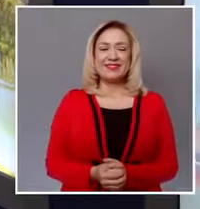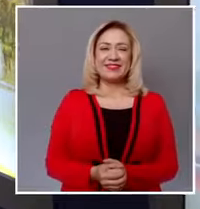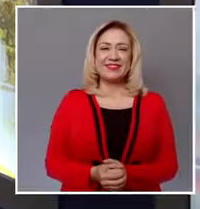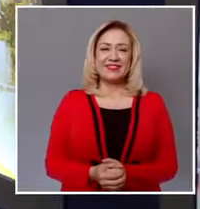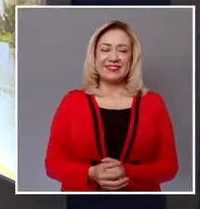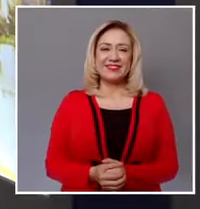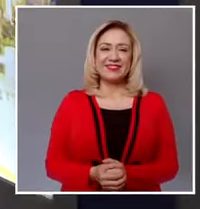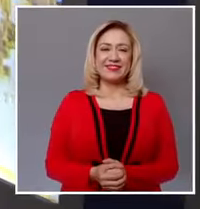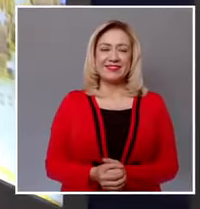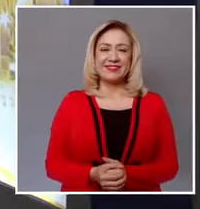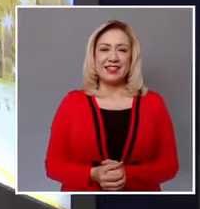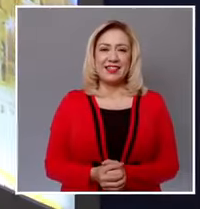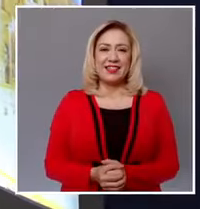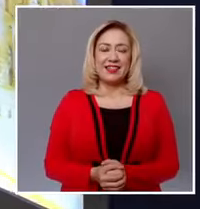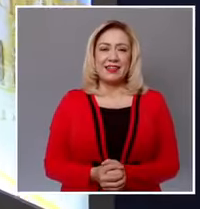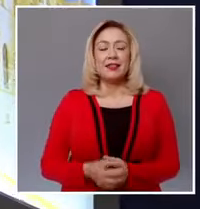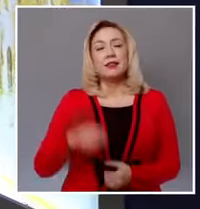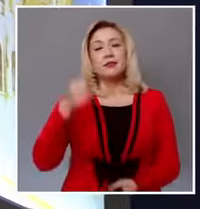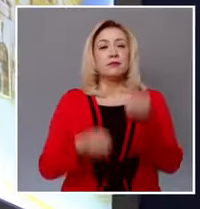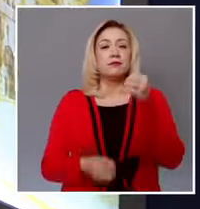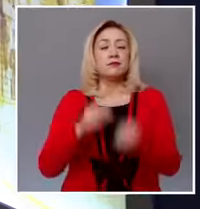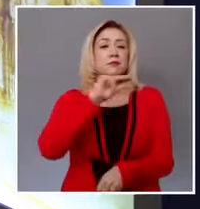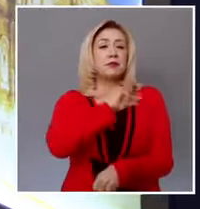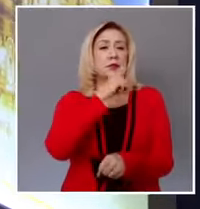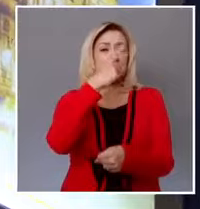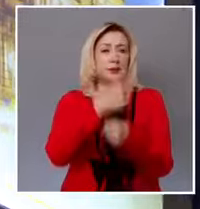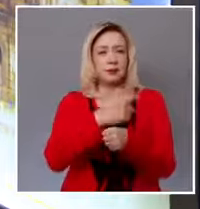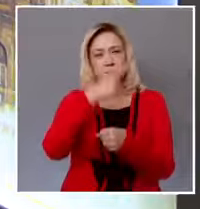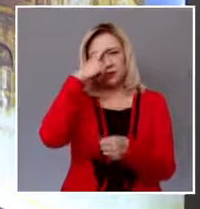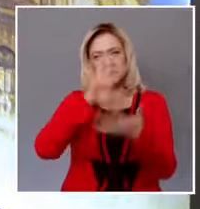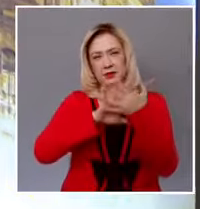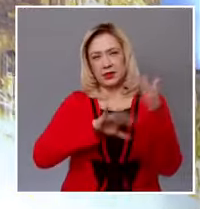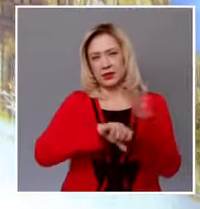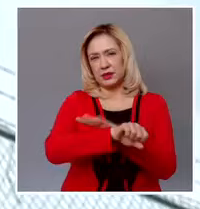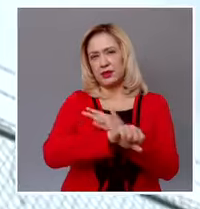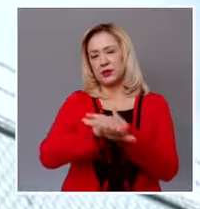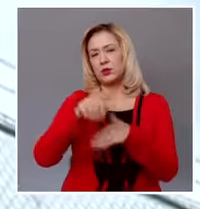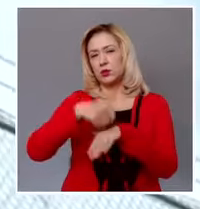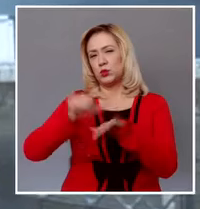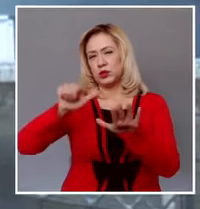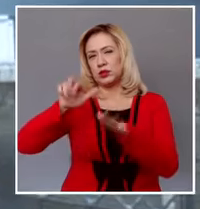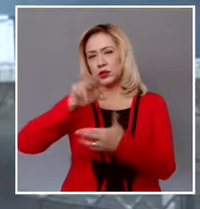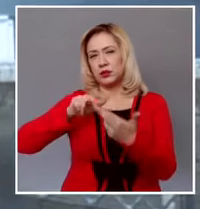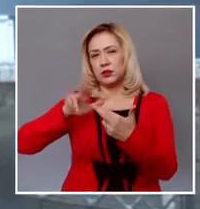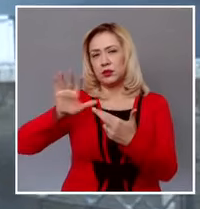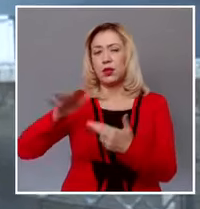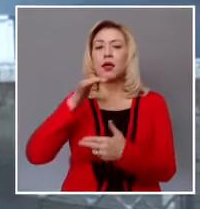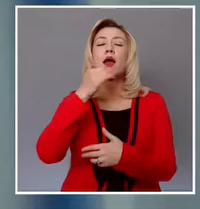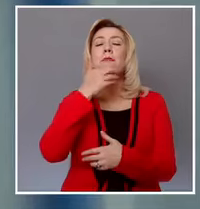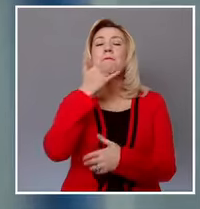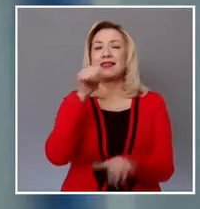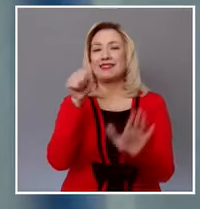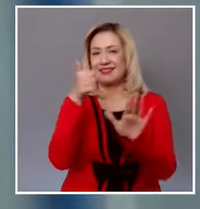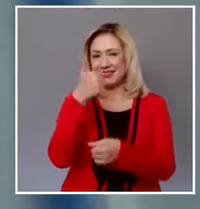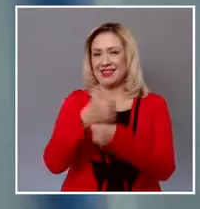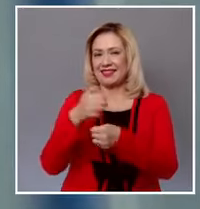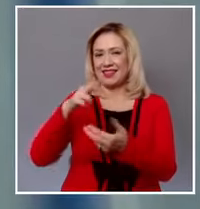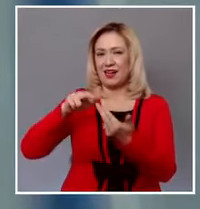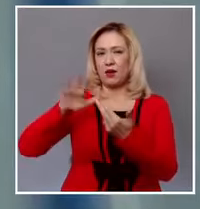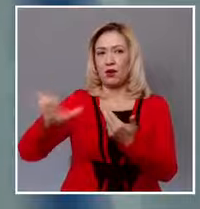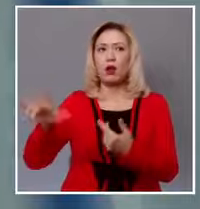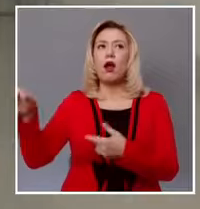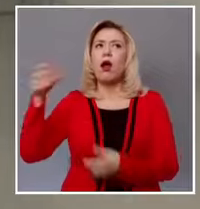Y el primer tribunal colegiado en materia penal del Sexto Circuito determinó que los juzgados de amparo no están facultados para